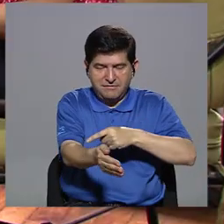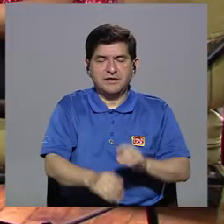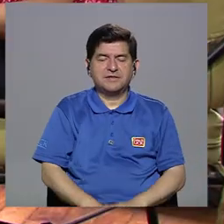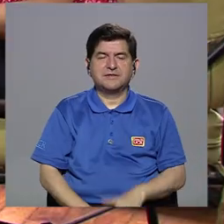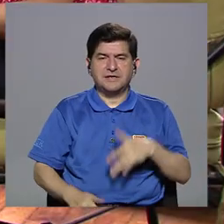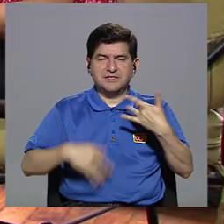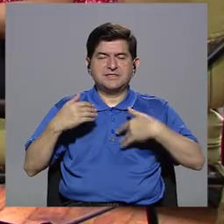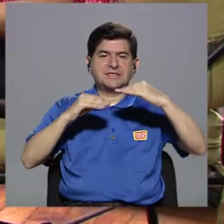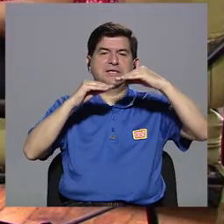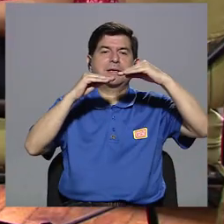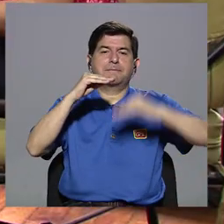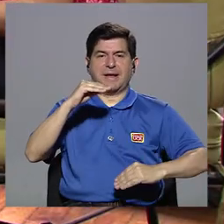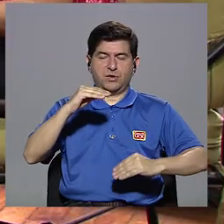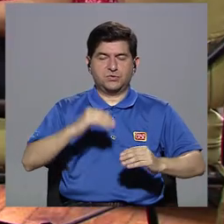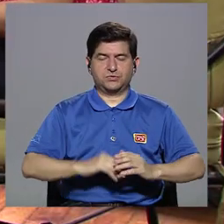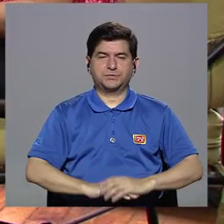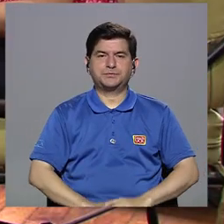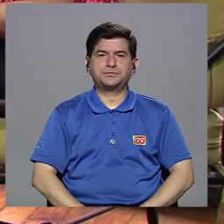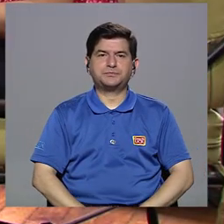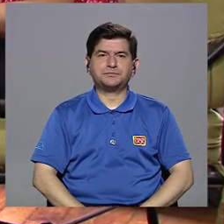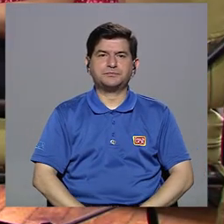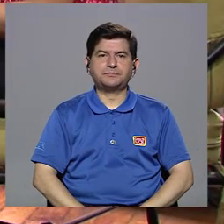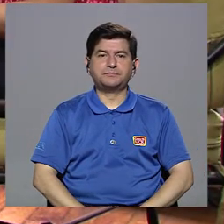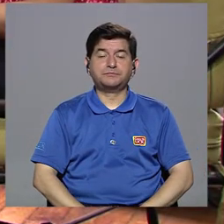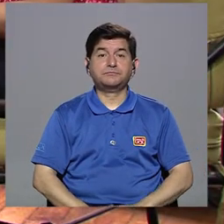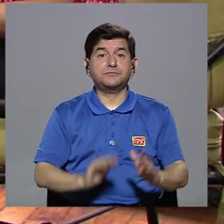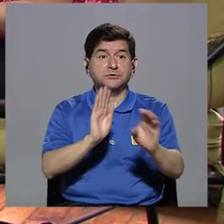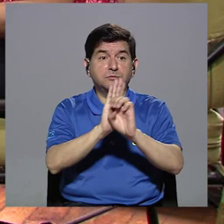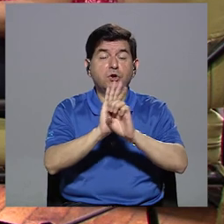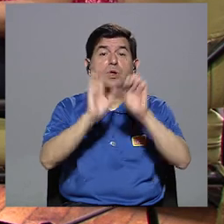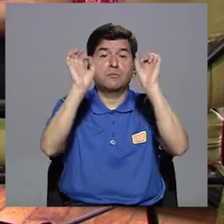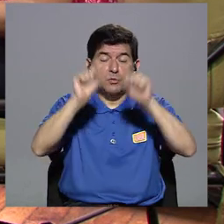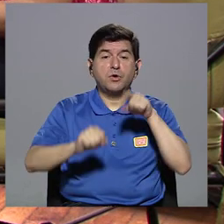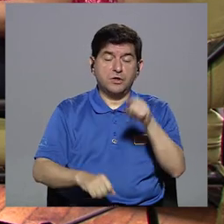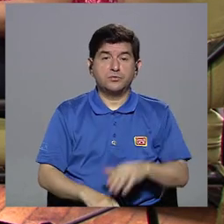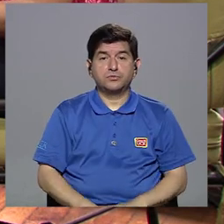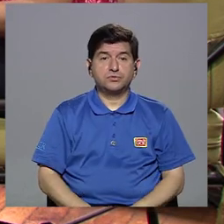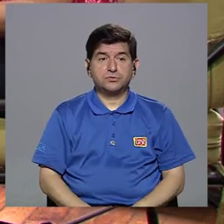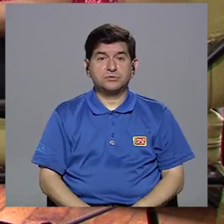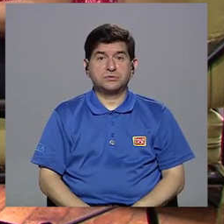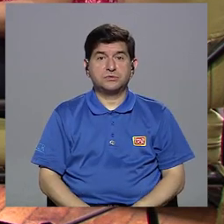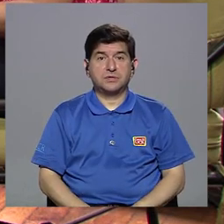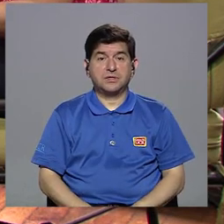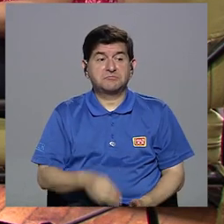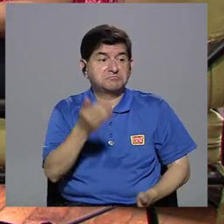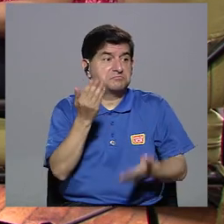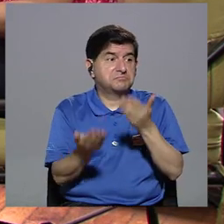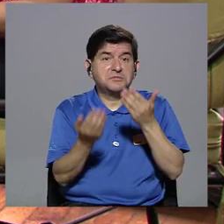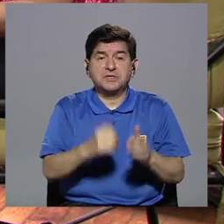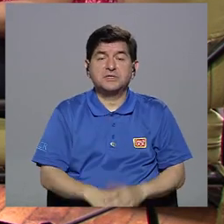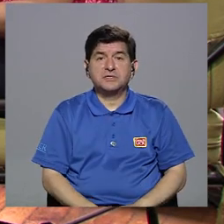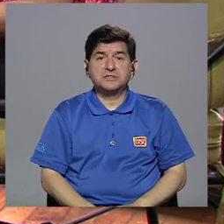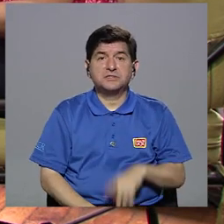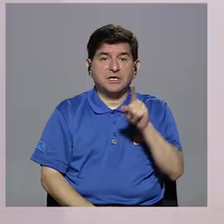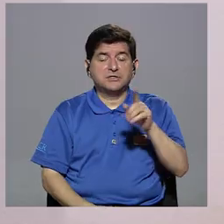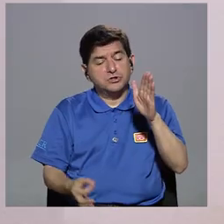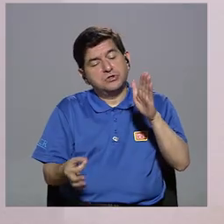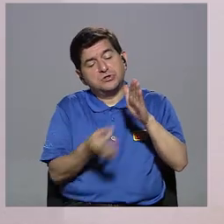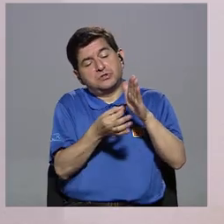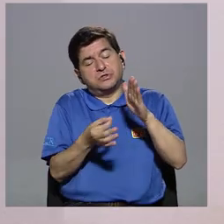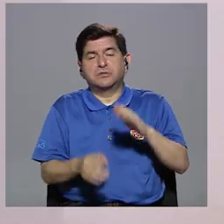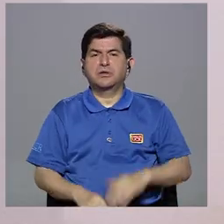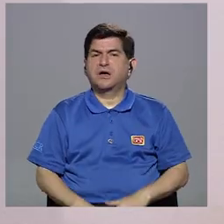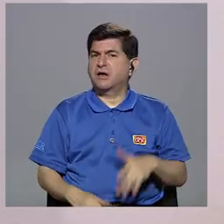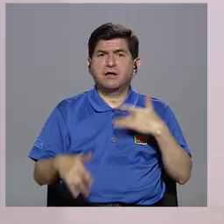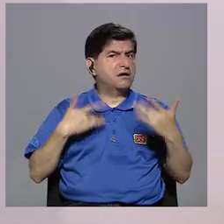que siente menos tanto que por ejemplo se pueden ustedes pueden meter una una tachuela